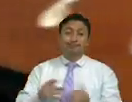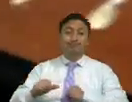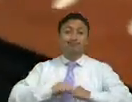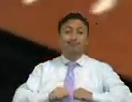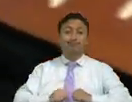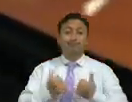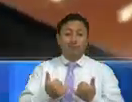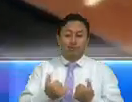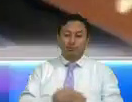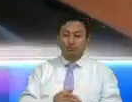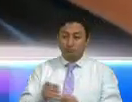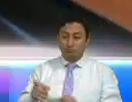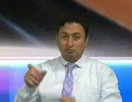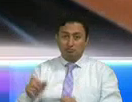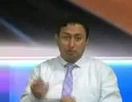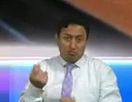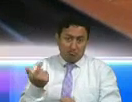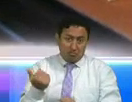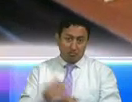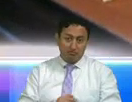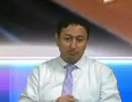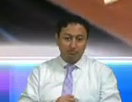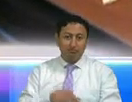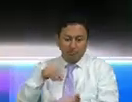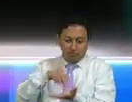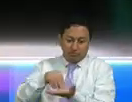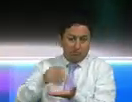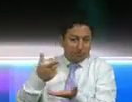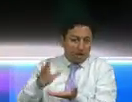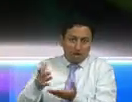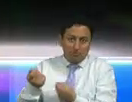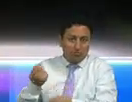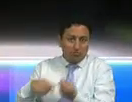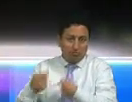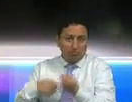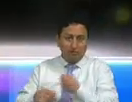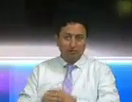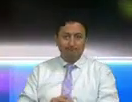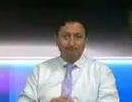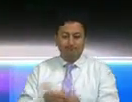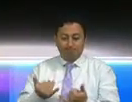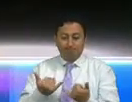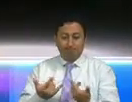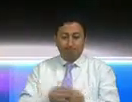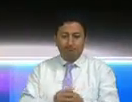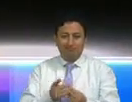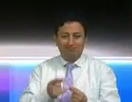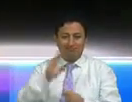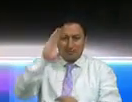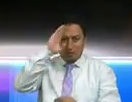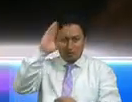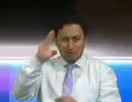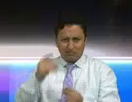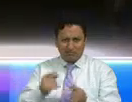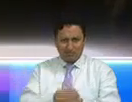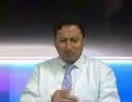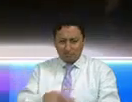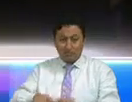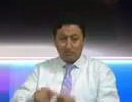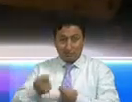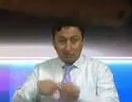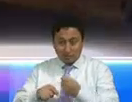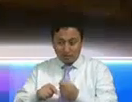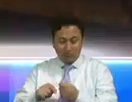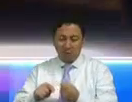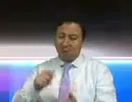que dejaría buenas ganancias aparentemente las dosis estaban listas para la entrega en esta ocasión una oportuna labor policial evitó que el polvo contamine